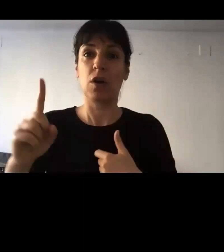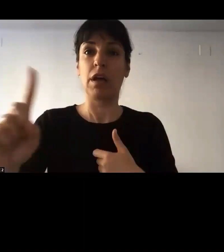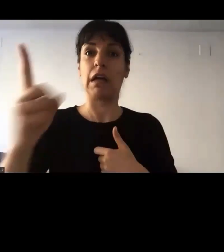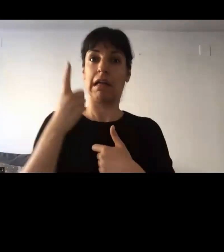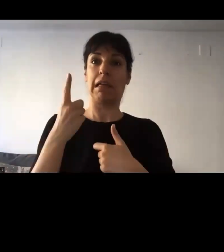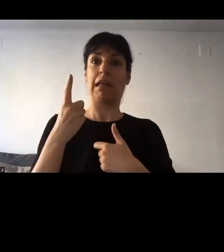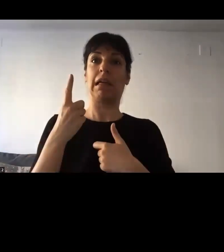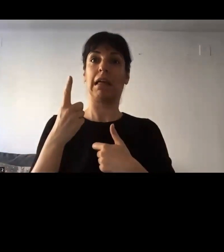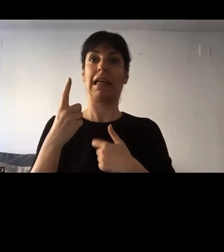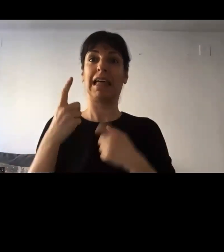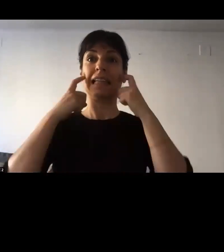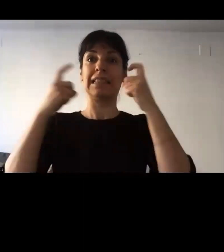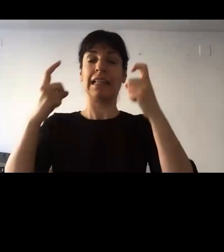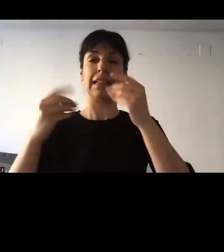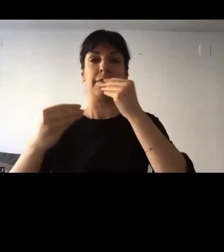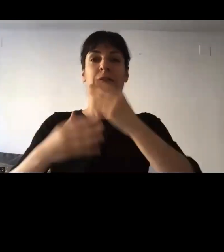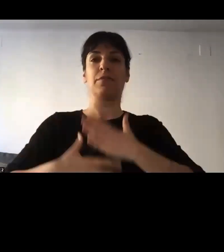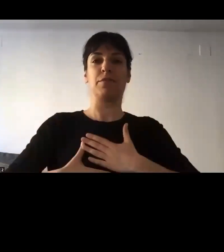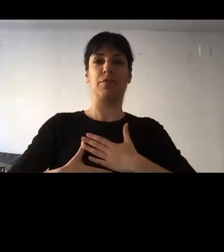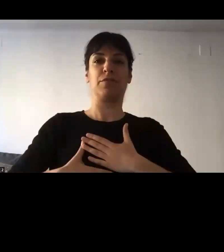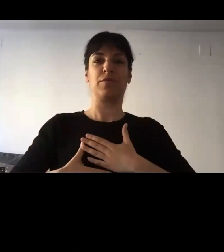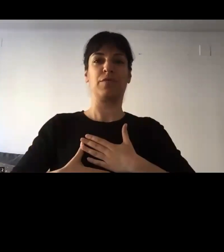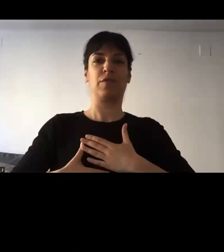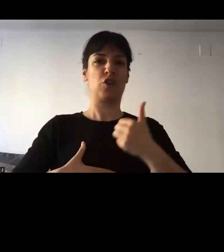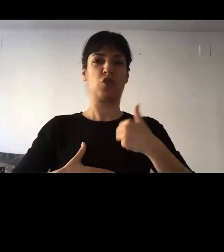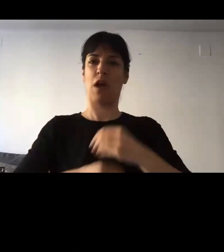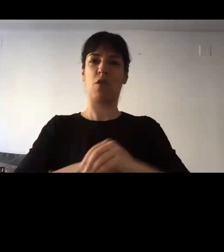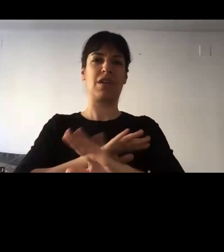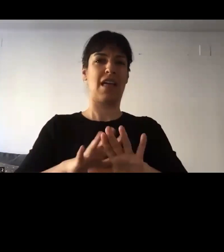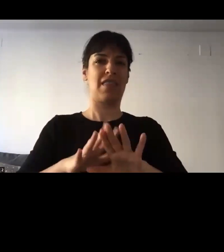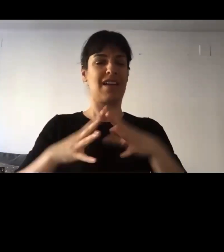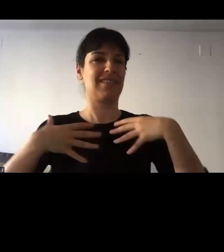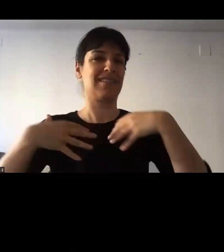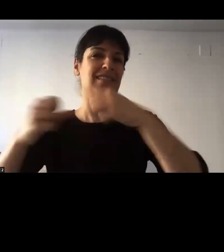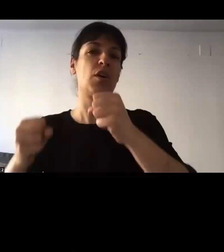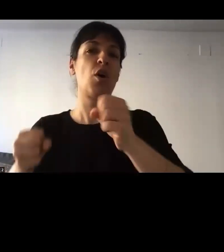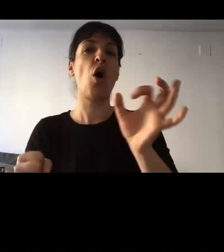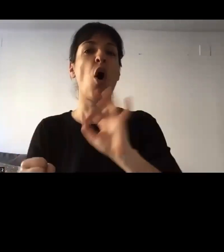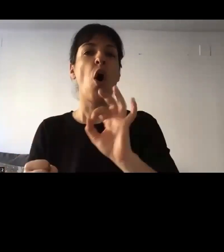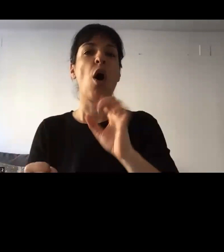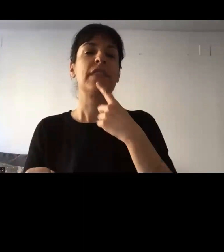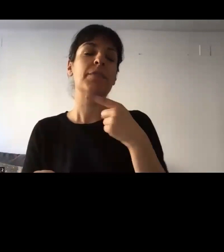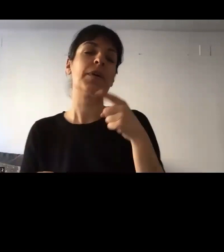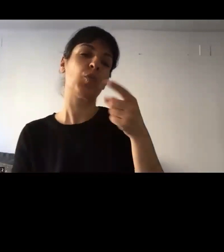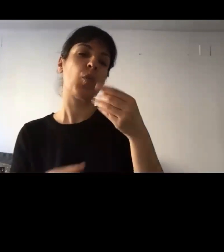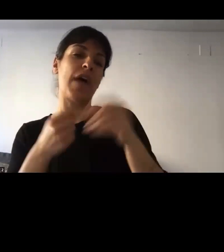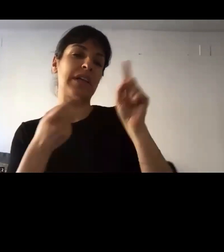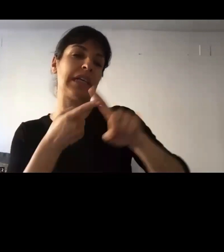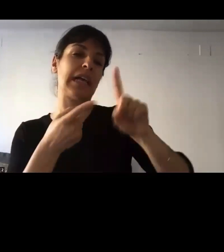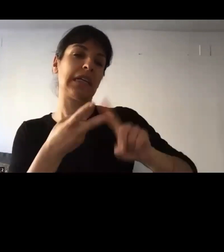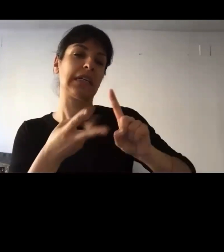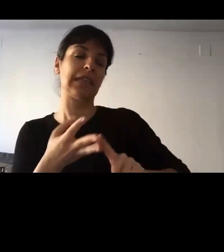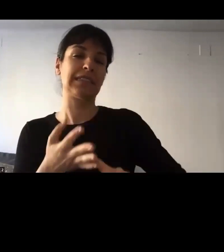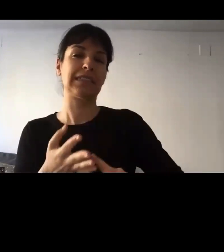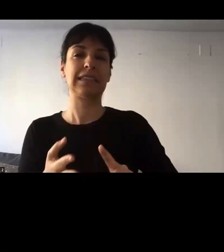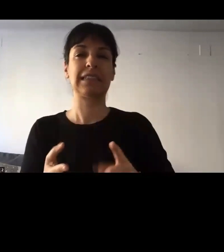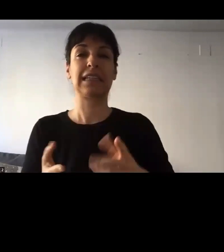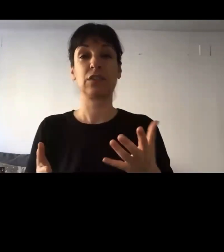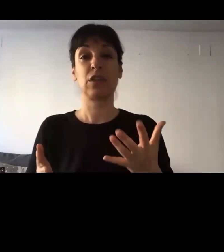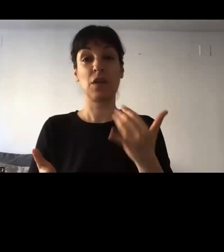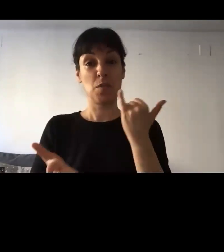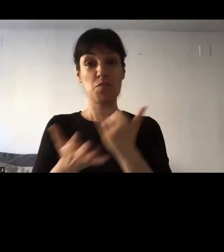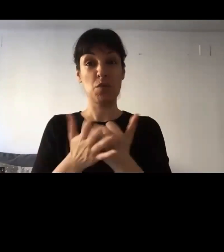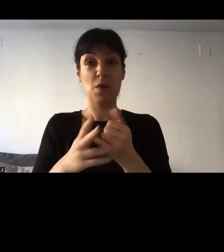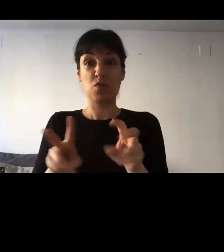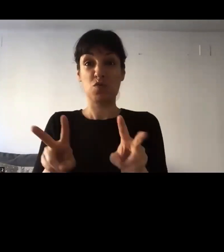intentando hacerlo por mí o simplemente diciéndome cómo lo tengo que hacer. Y bueno, sí que es cierto que cuando pruebas cosas nuevas, pues